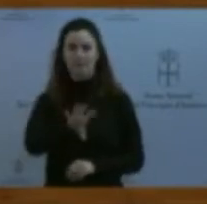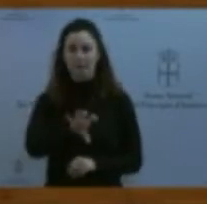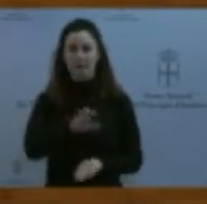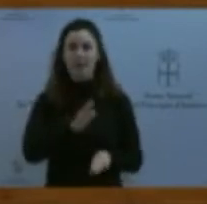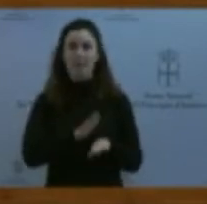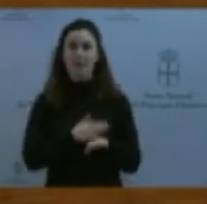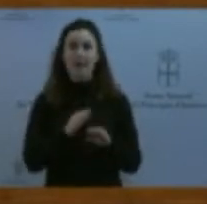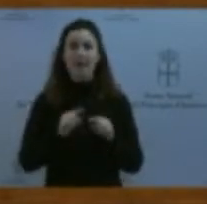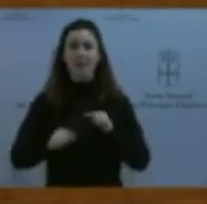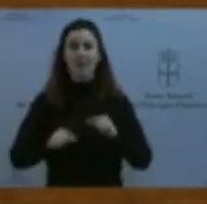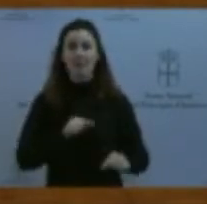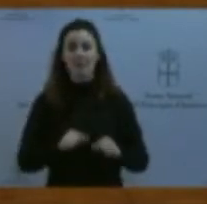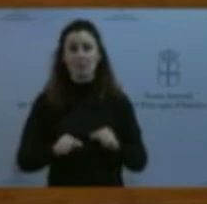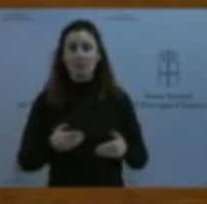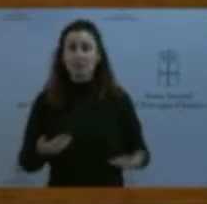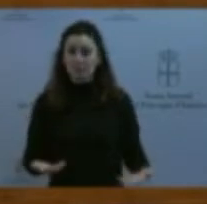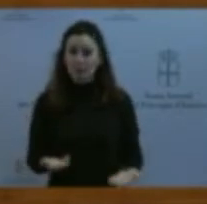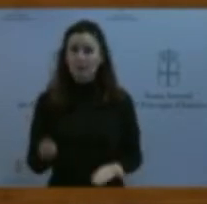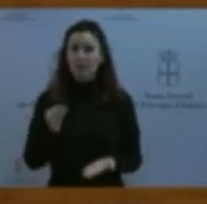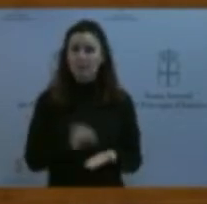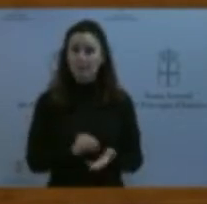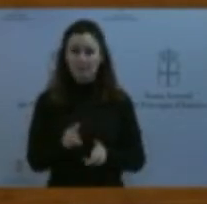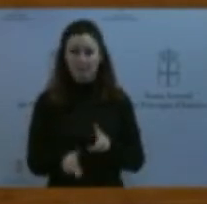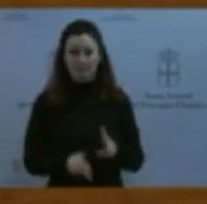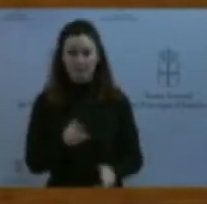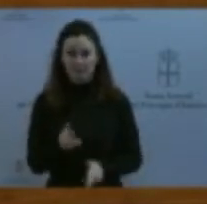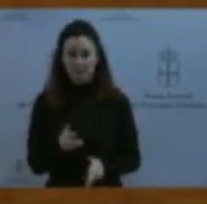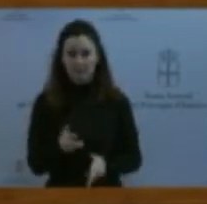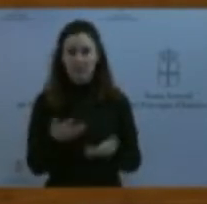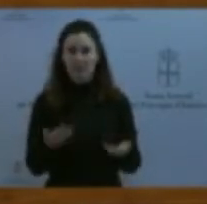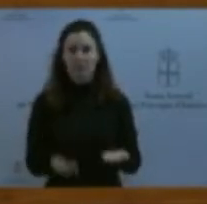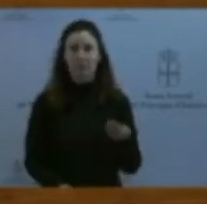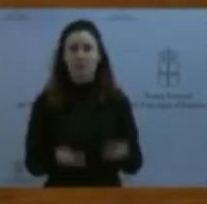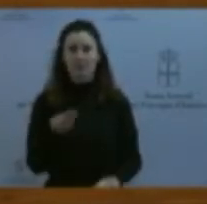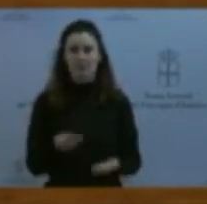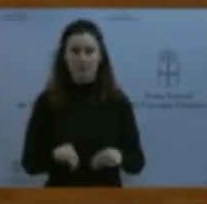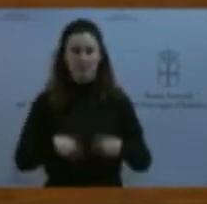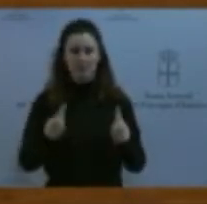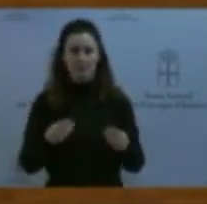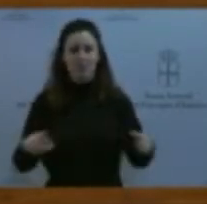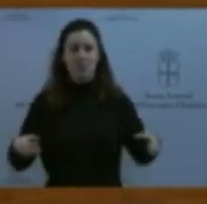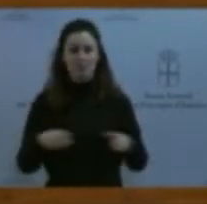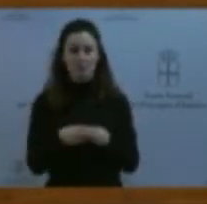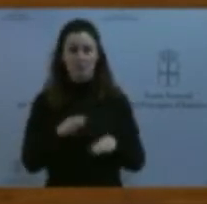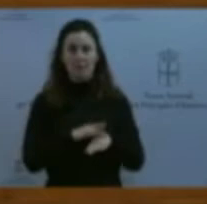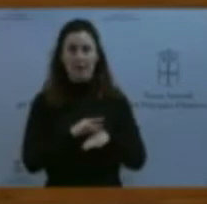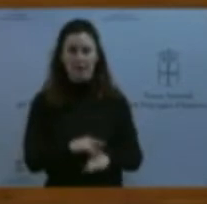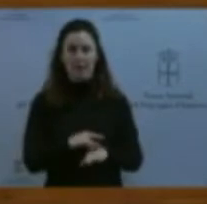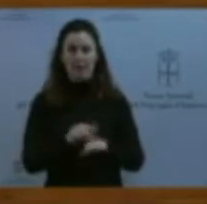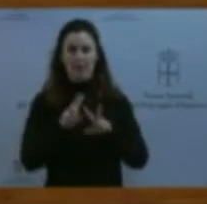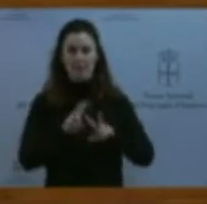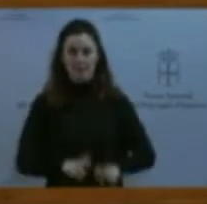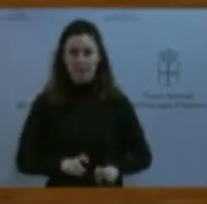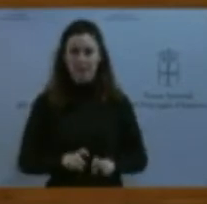País Vasco remite la evaluación de estos grupos a la Agencia Estatal de Investigación, pese a tener una agencia